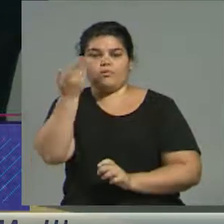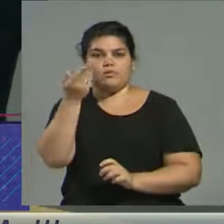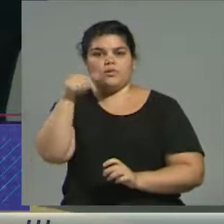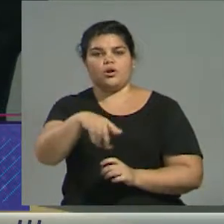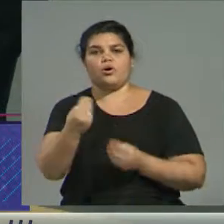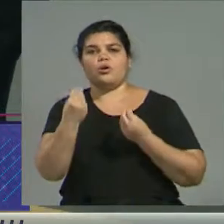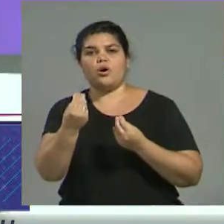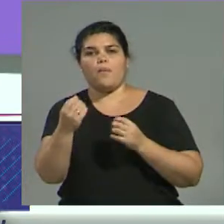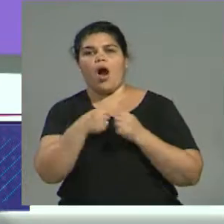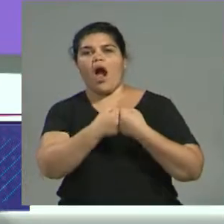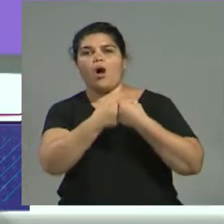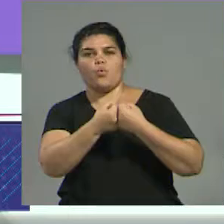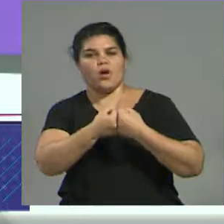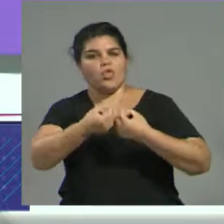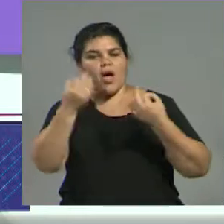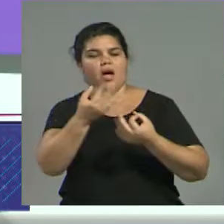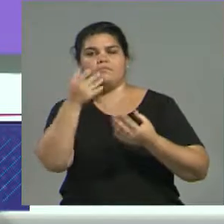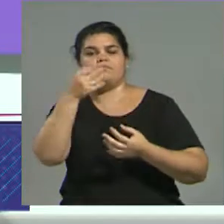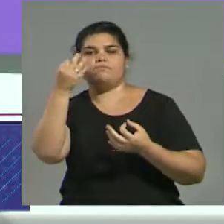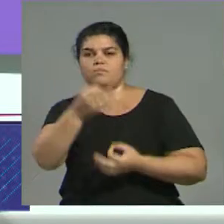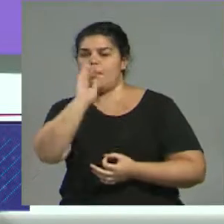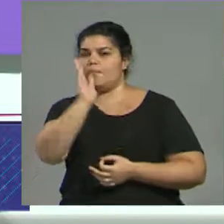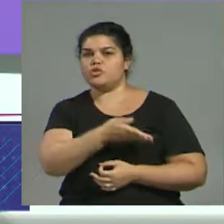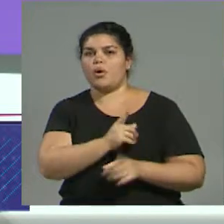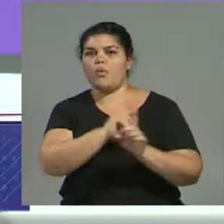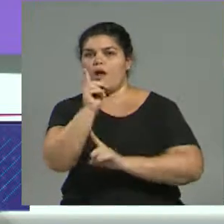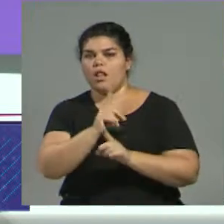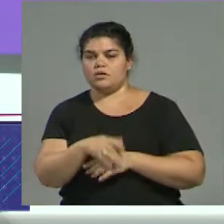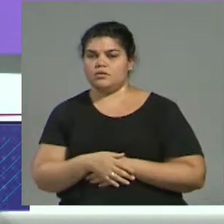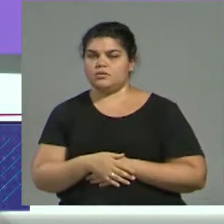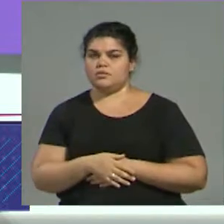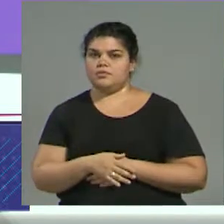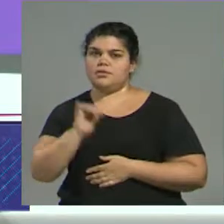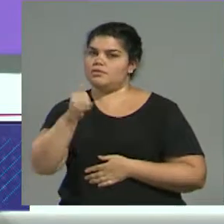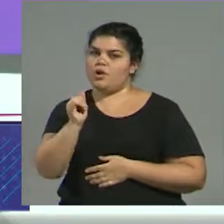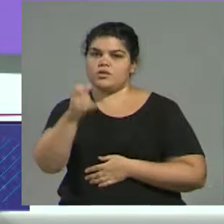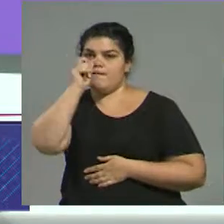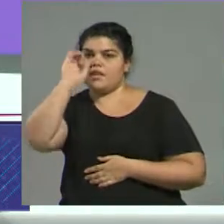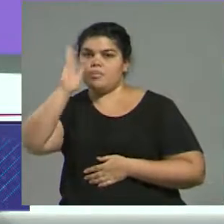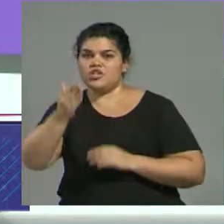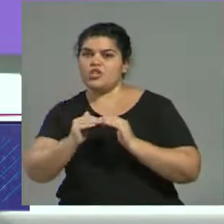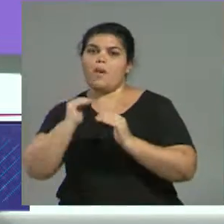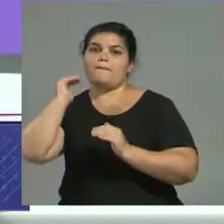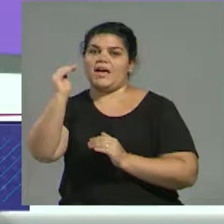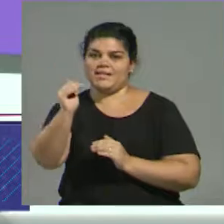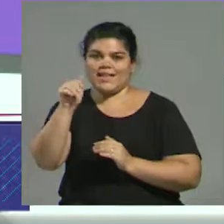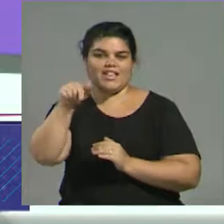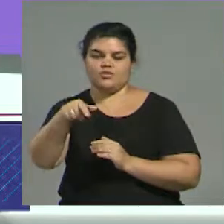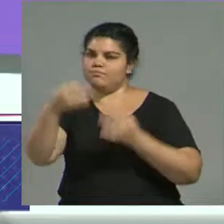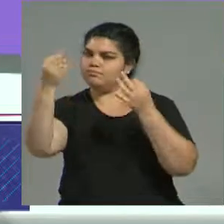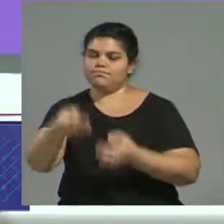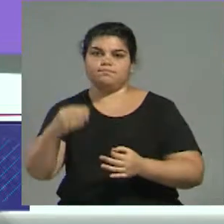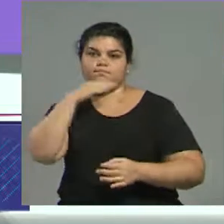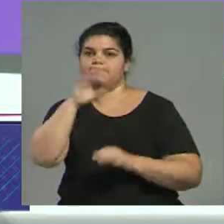una suba salarial? El porcentaje ideal tiene que estar en principio por arriba del 20% y en la mayoría de los casos, como se está dando en